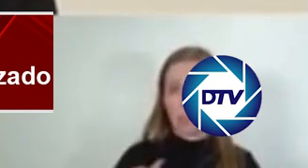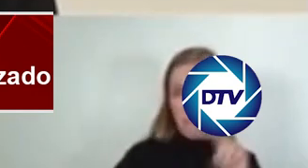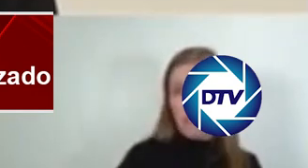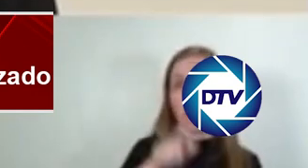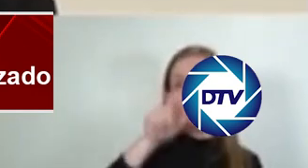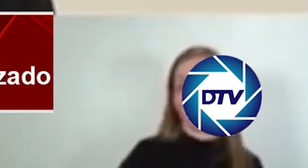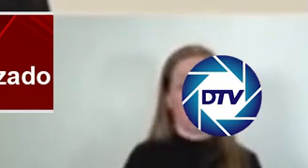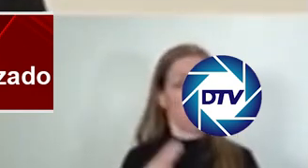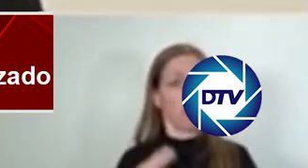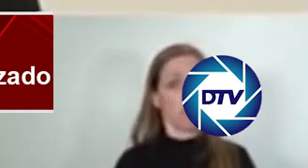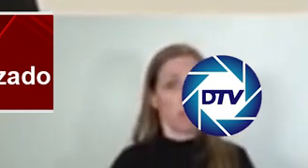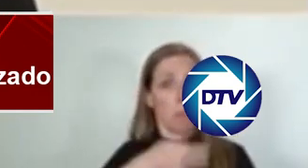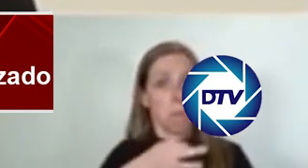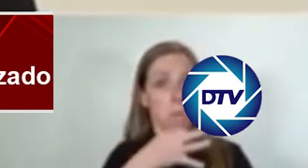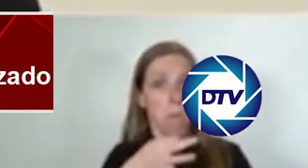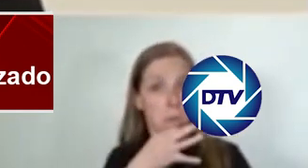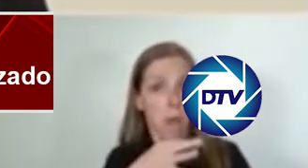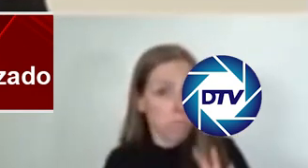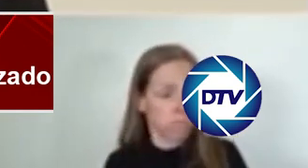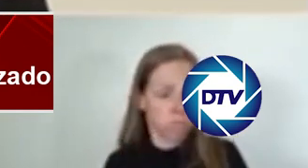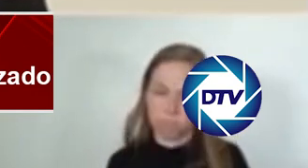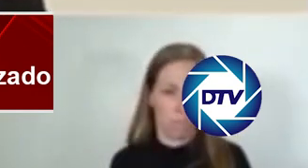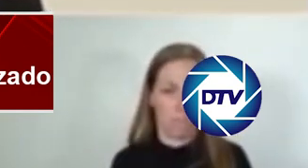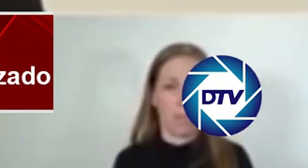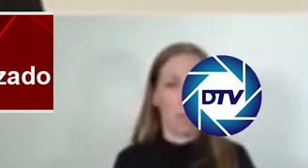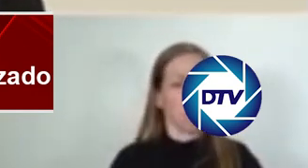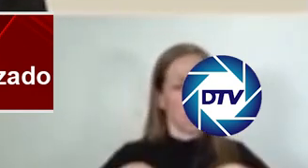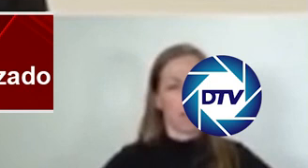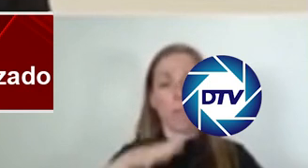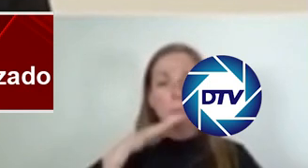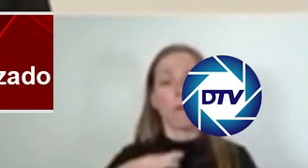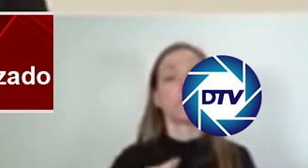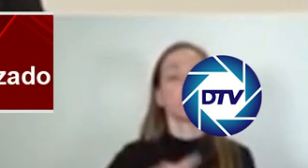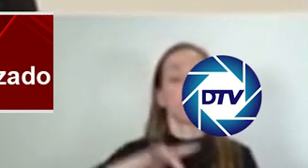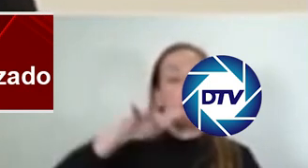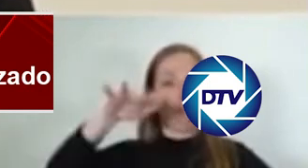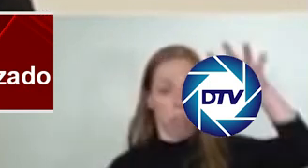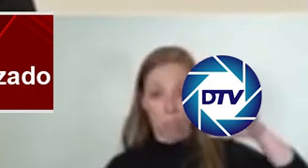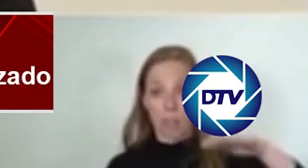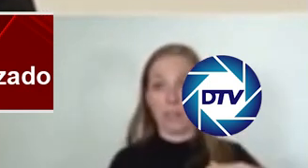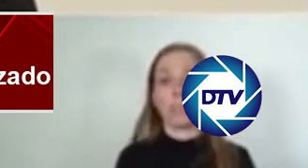el Estado actuó, pero esto es una sola pizca de las que se conoce de las muchas